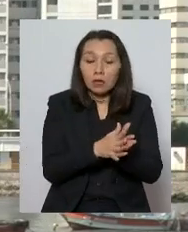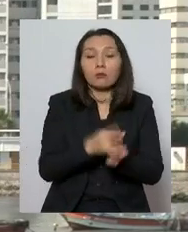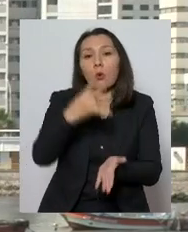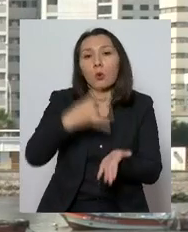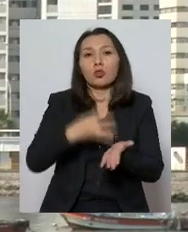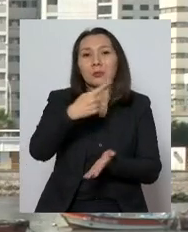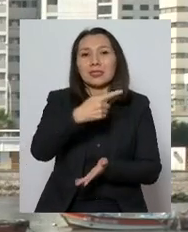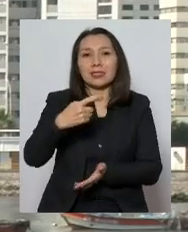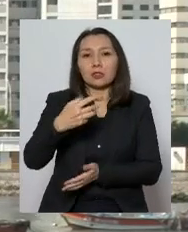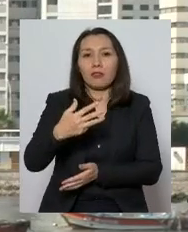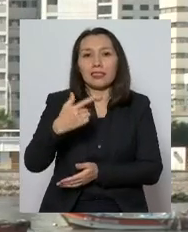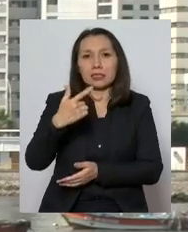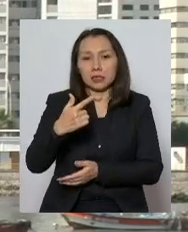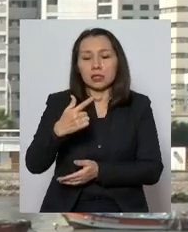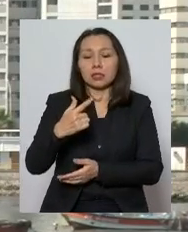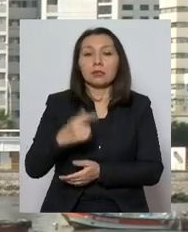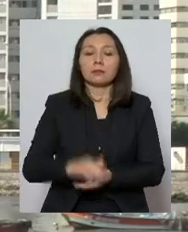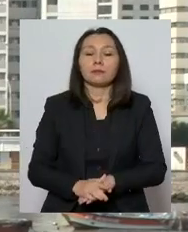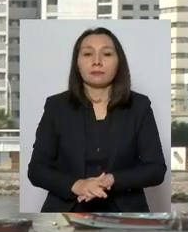4.197.